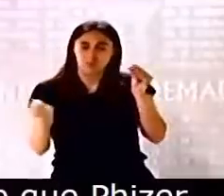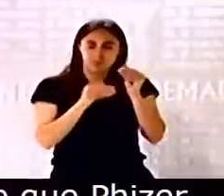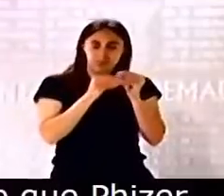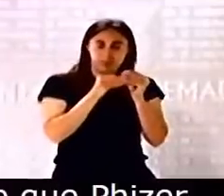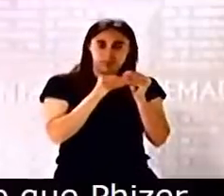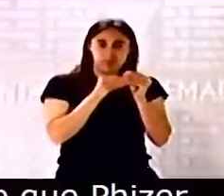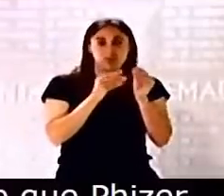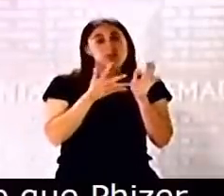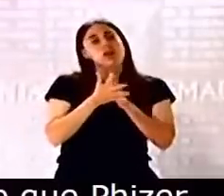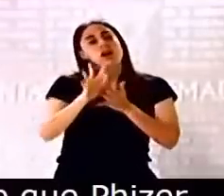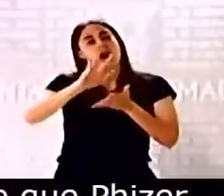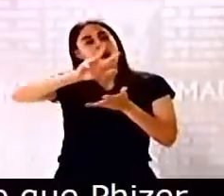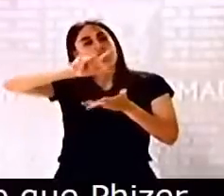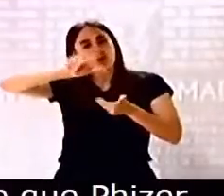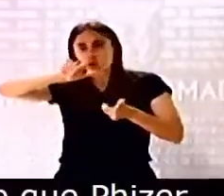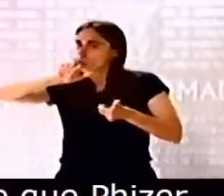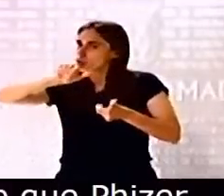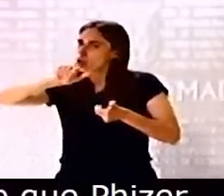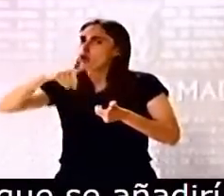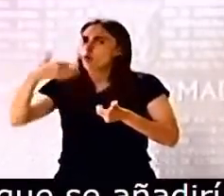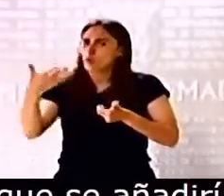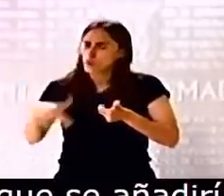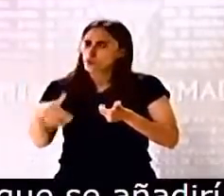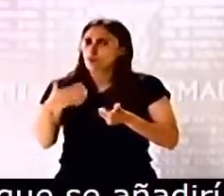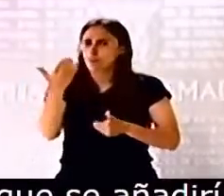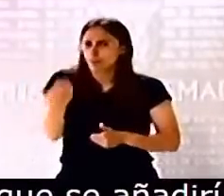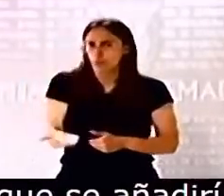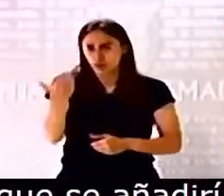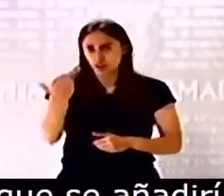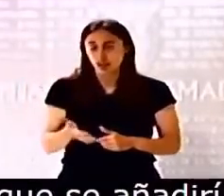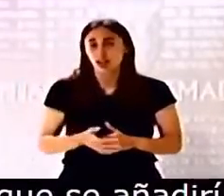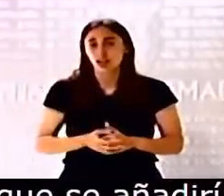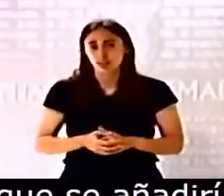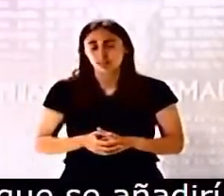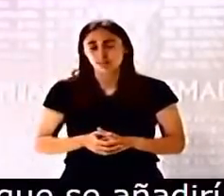Eso es una noticia de un tremendo impacto,